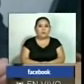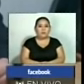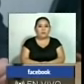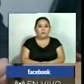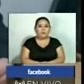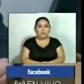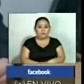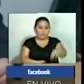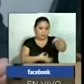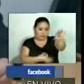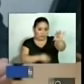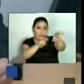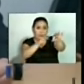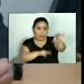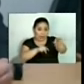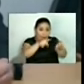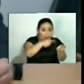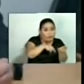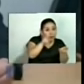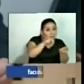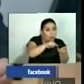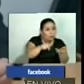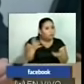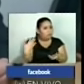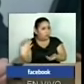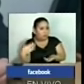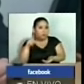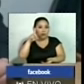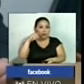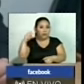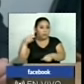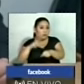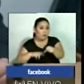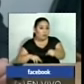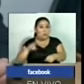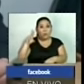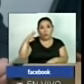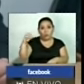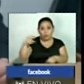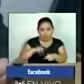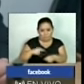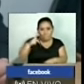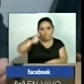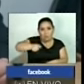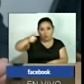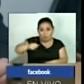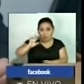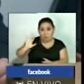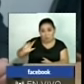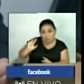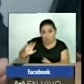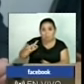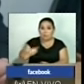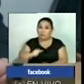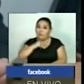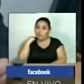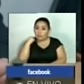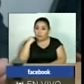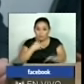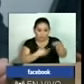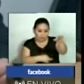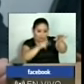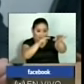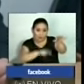Según el requerimiento, exigían a sus víctimas entre 100 y $200 mensuales a cambio de no matarlos. Según el requerimiento,